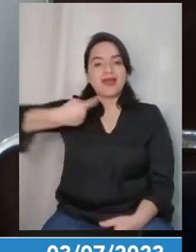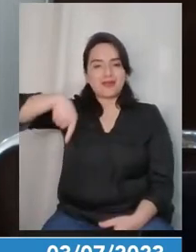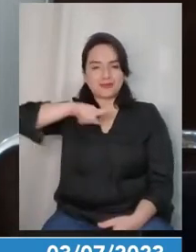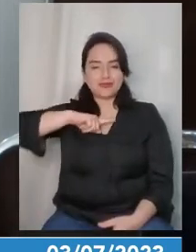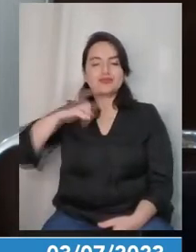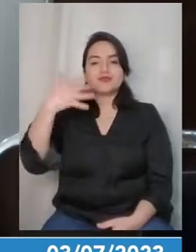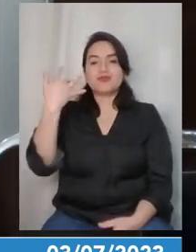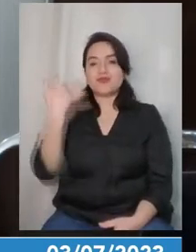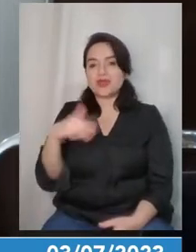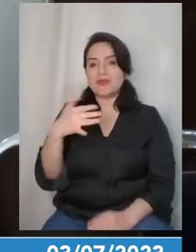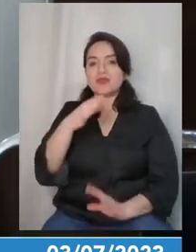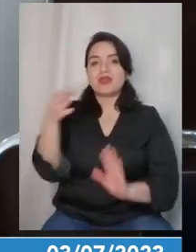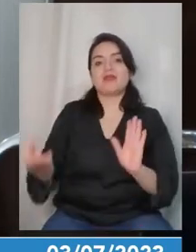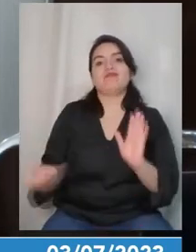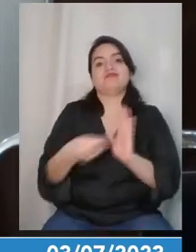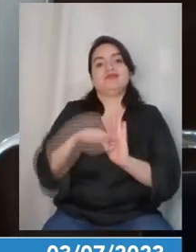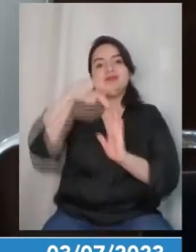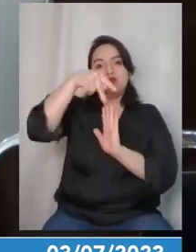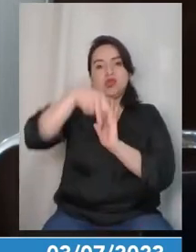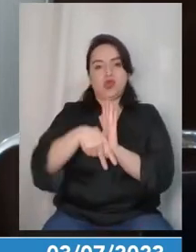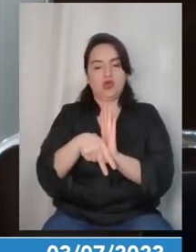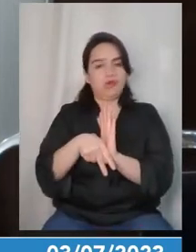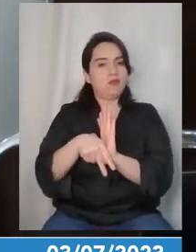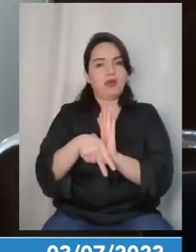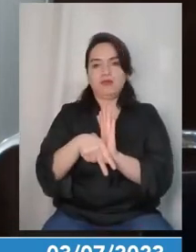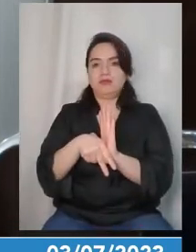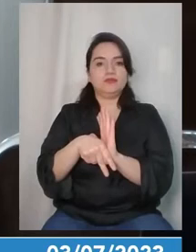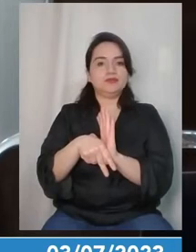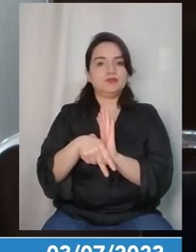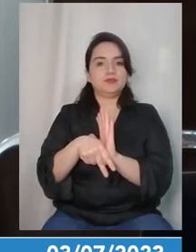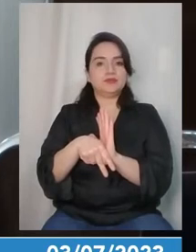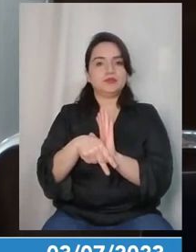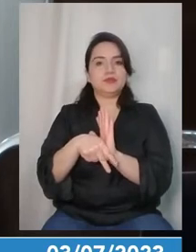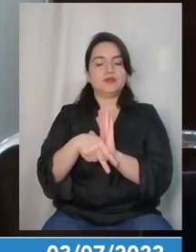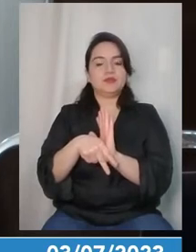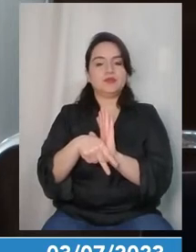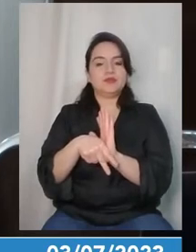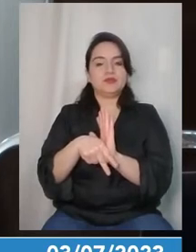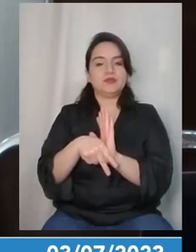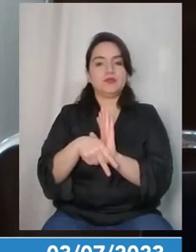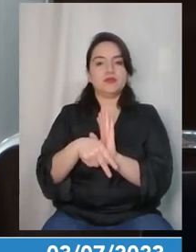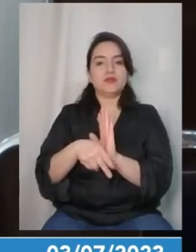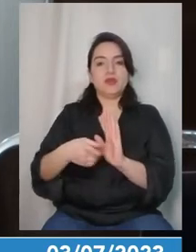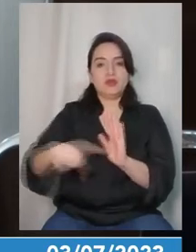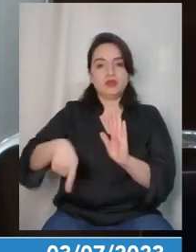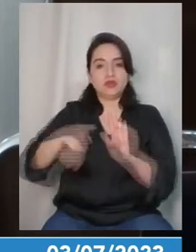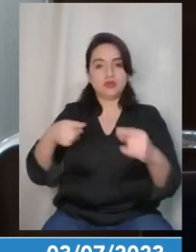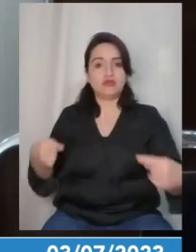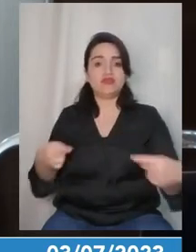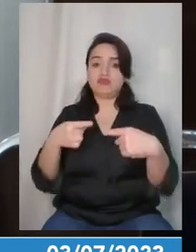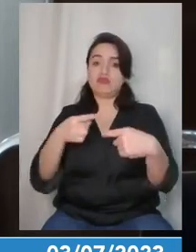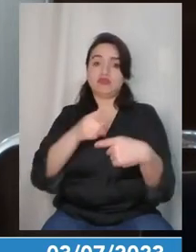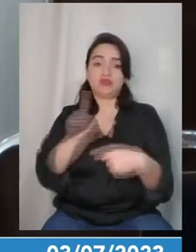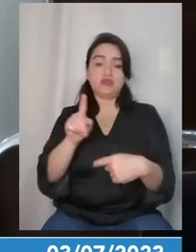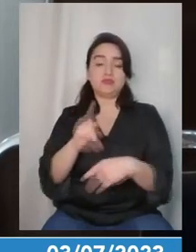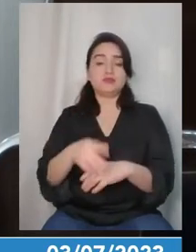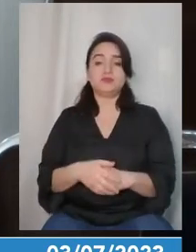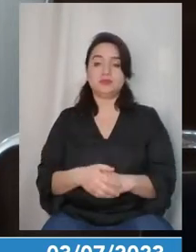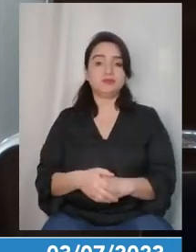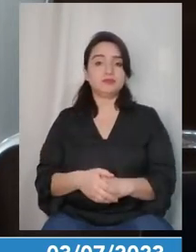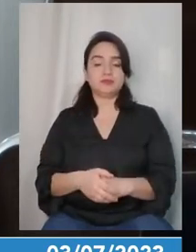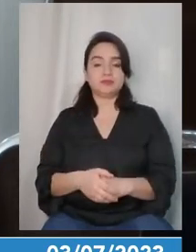que no entra en coalición con los términos que hemos expuesto precedentemente, sino que solamente busca